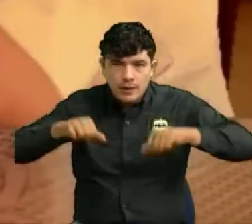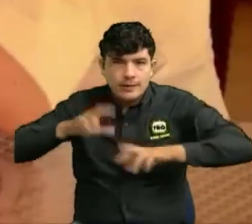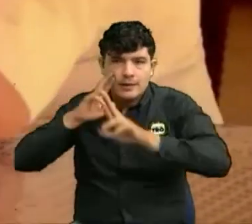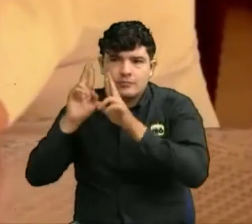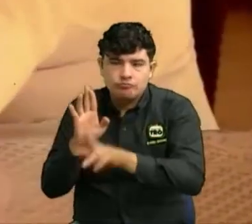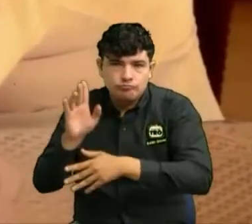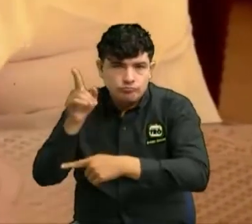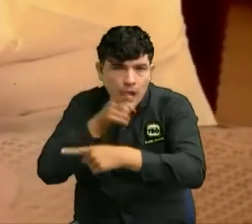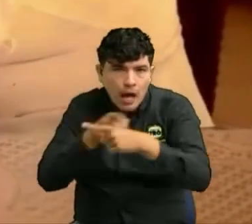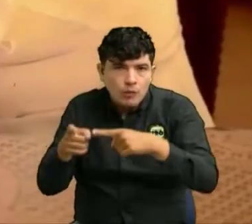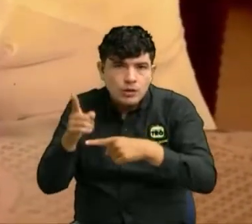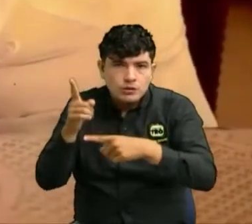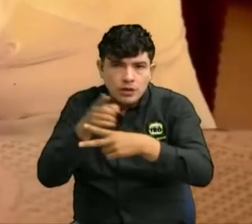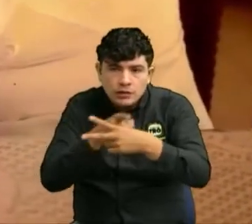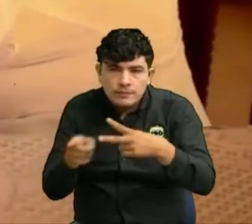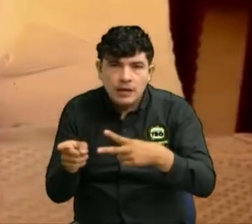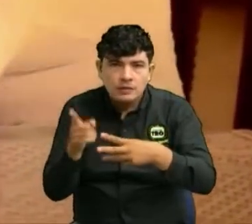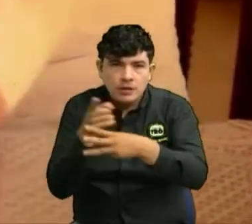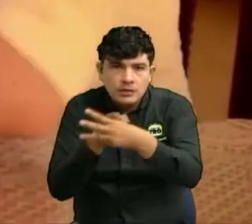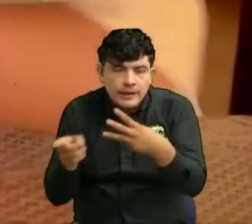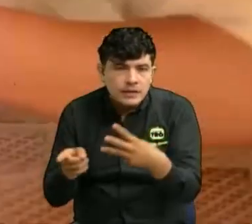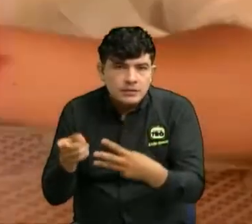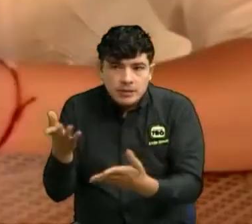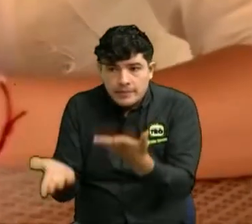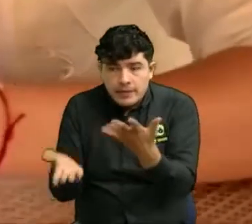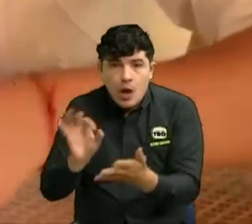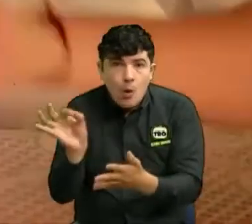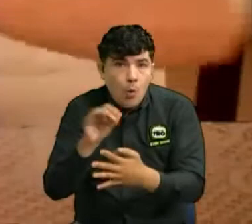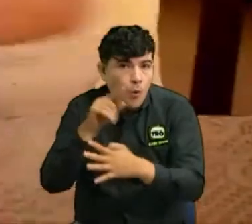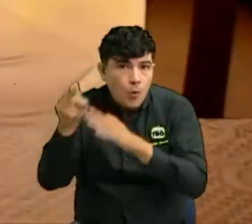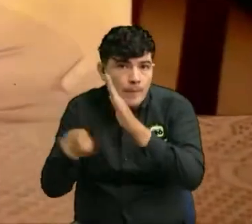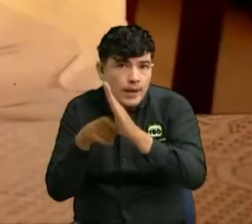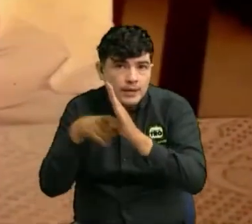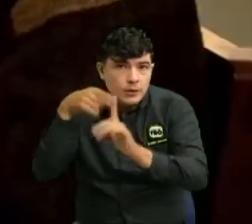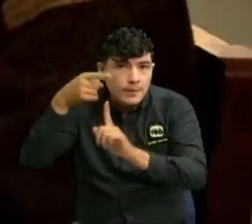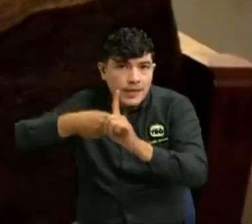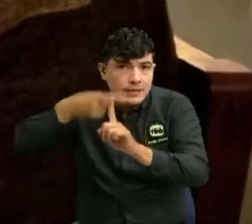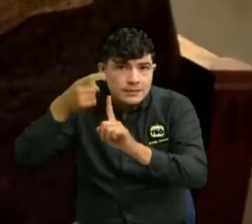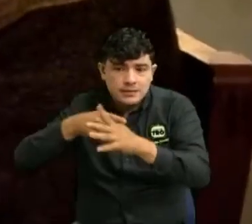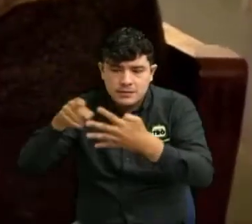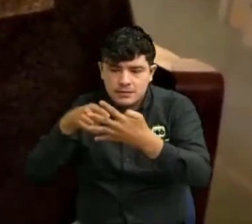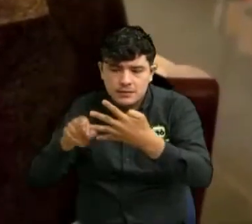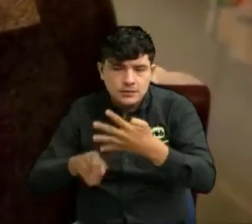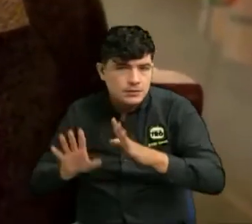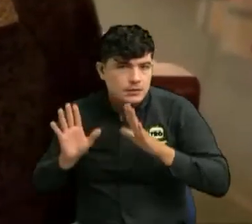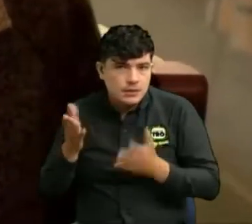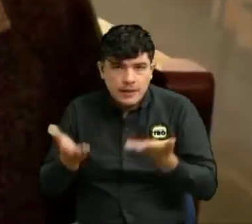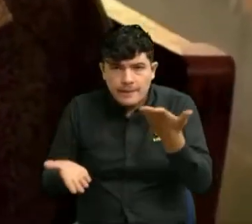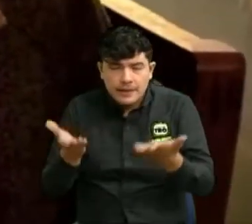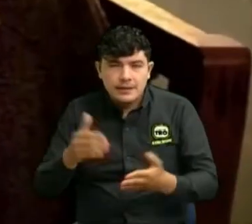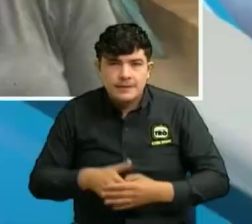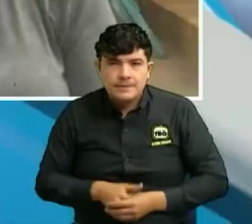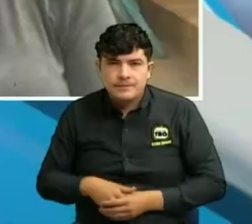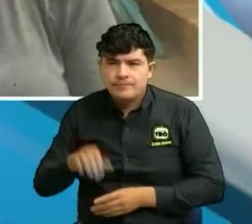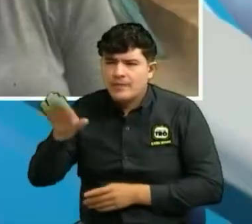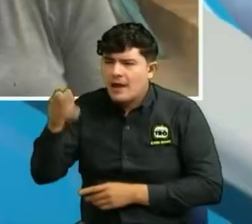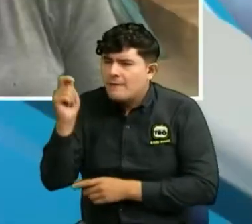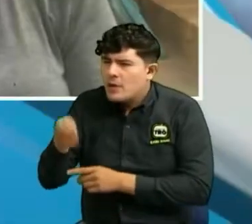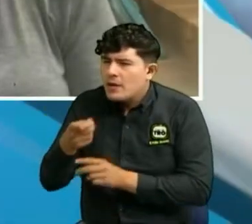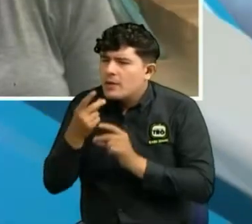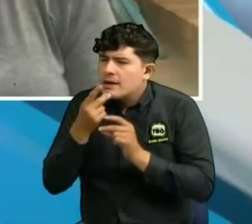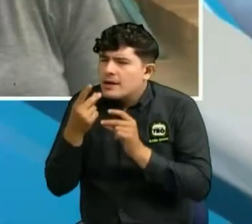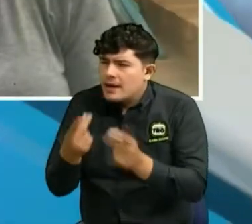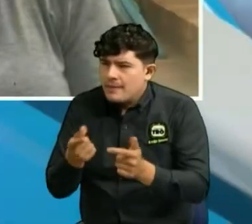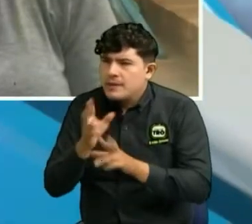por una semana, por dos semanas, por tres semanas o por el mes completo al Sistema General de Pensiones. Bueno, abogado, de forma rápida